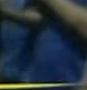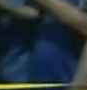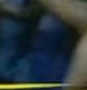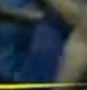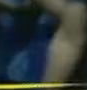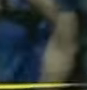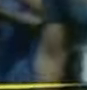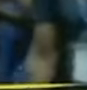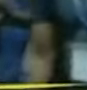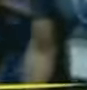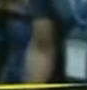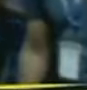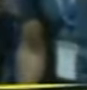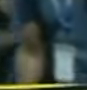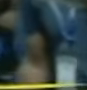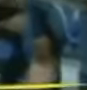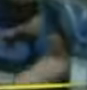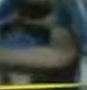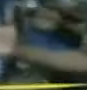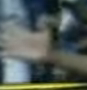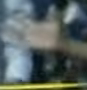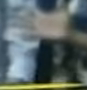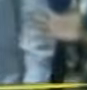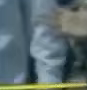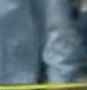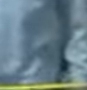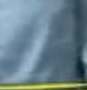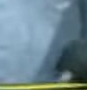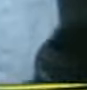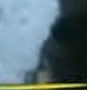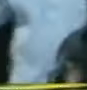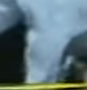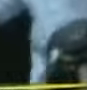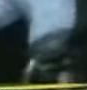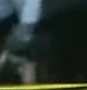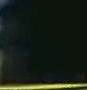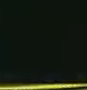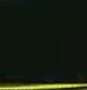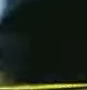trabajadoras y trabajadores Vamos